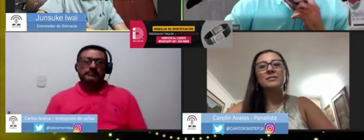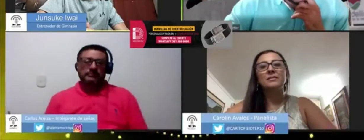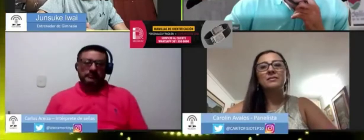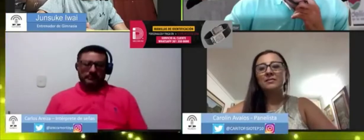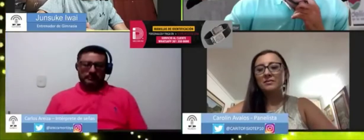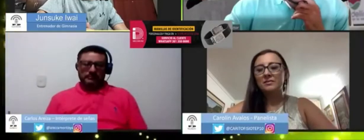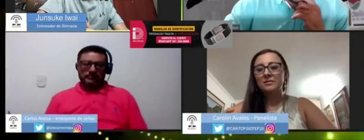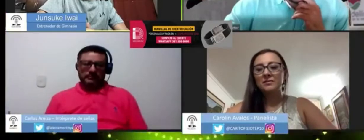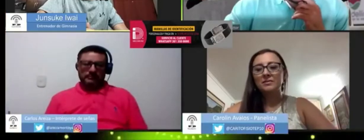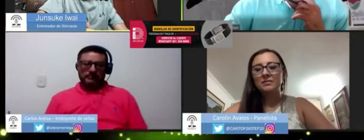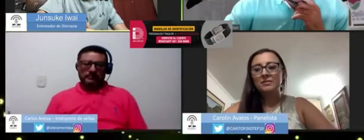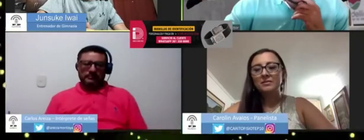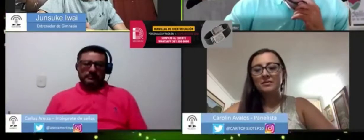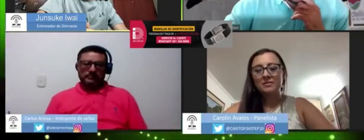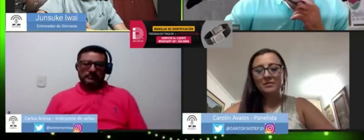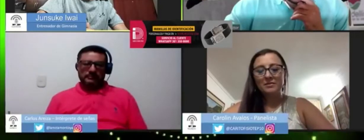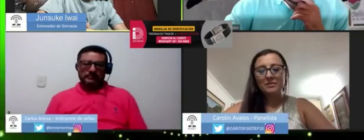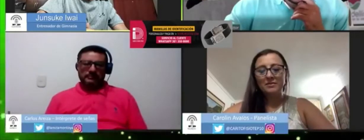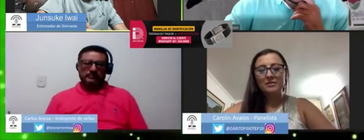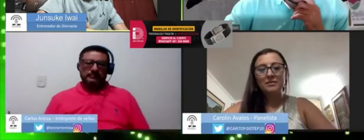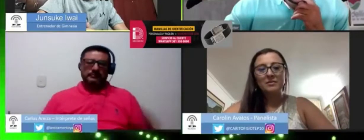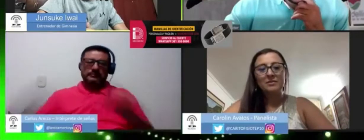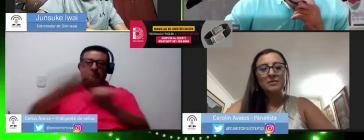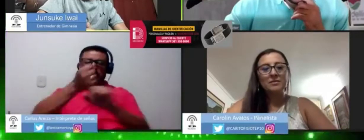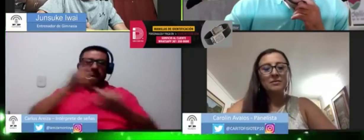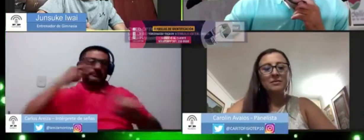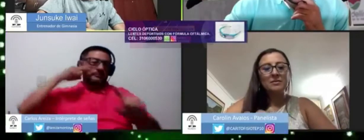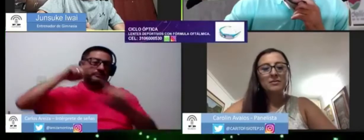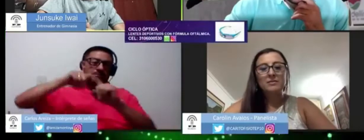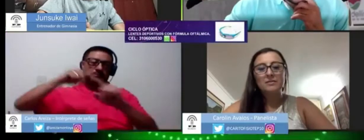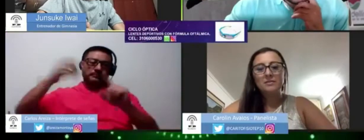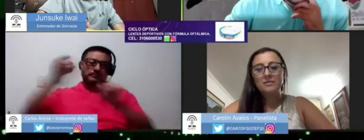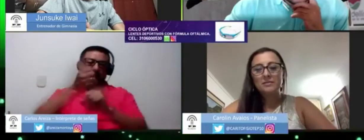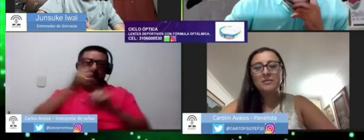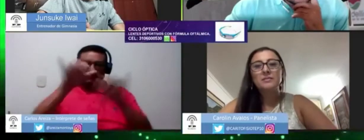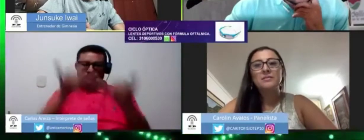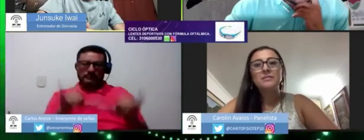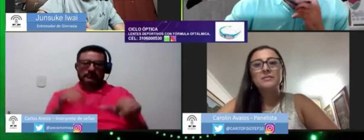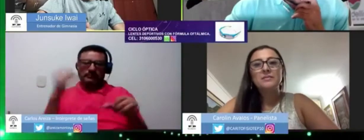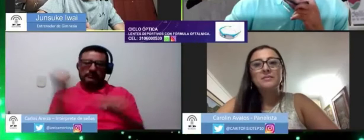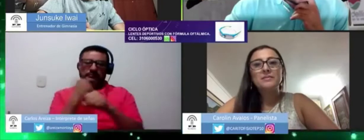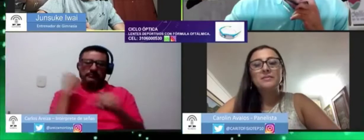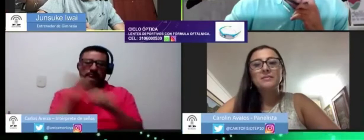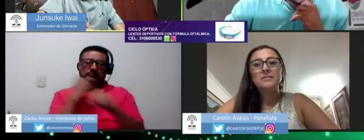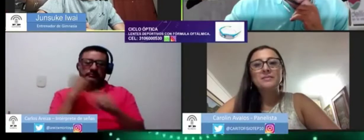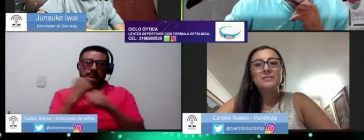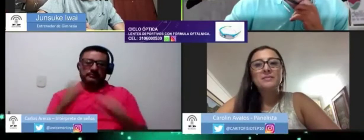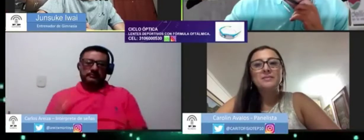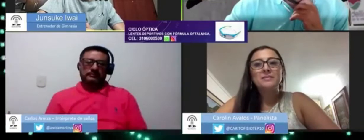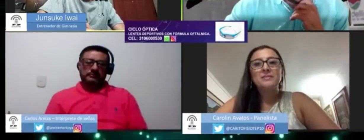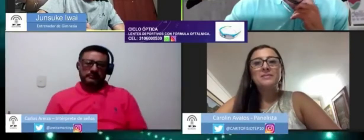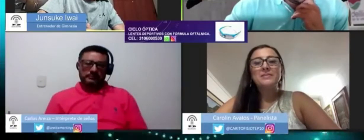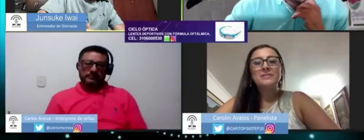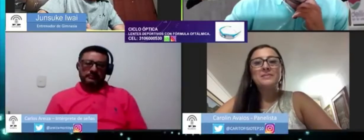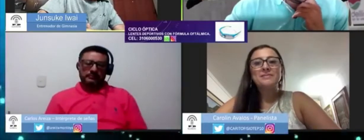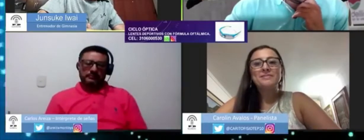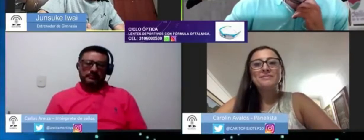a cumplir mi meta, entonces me quedé trabajando. Y así